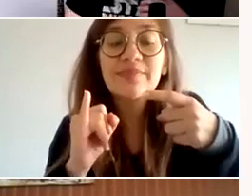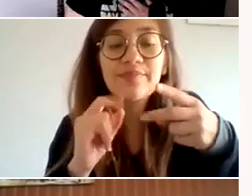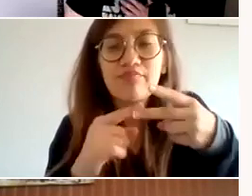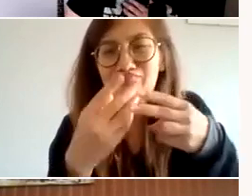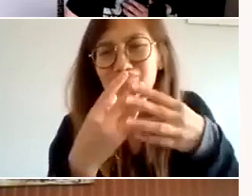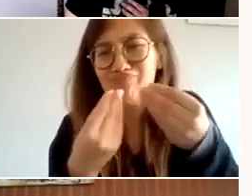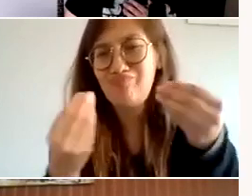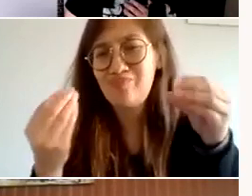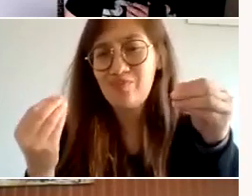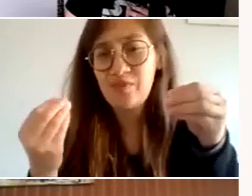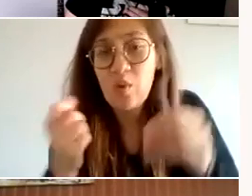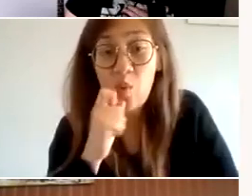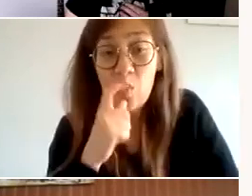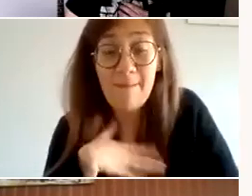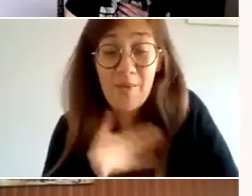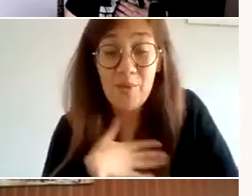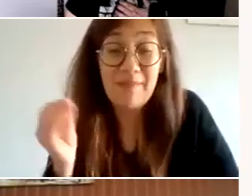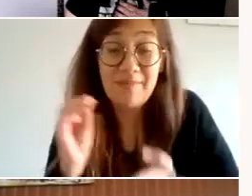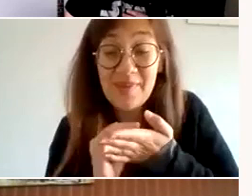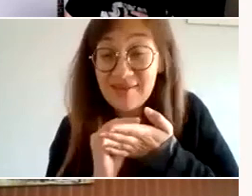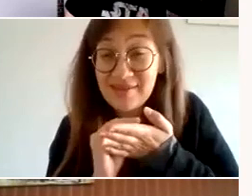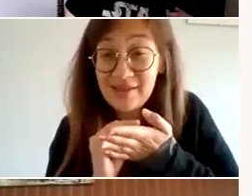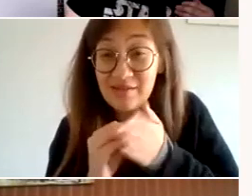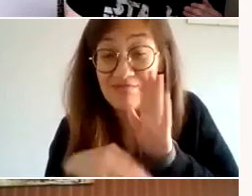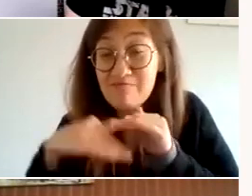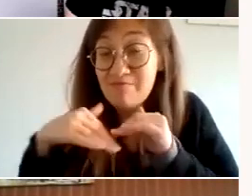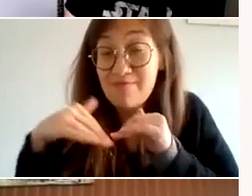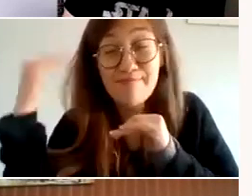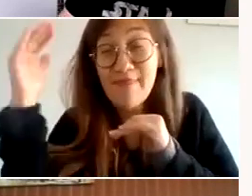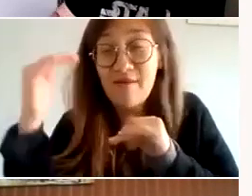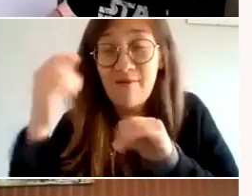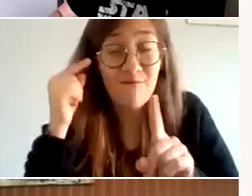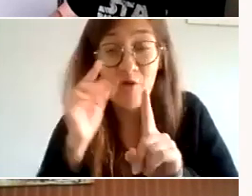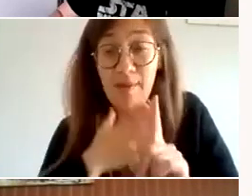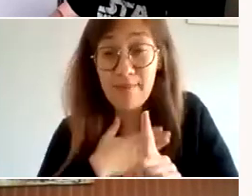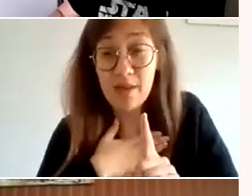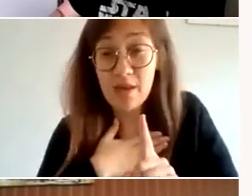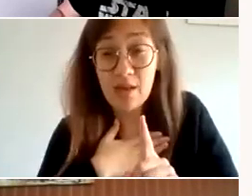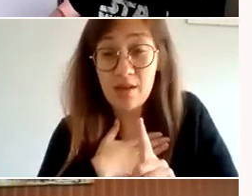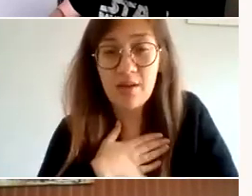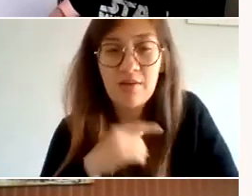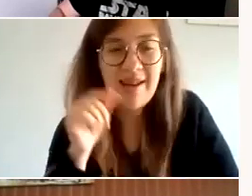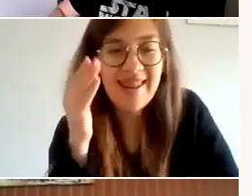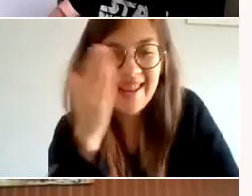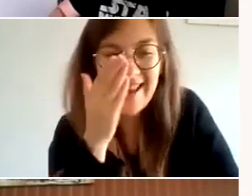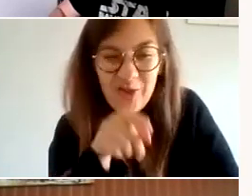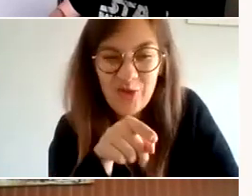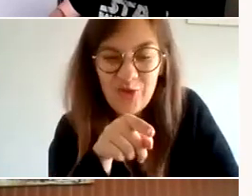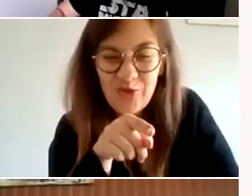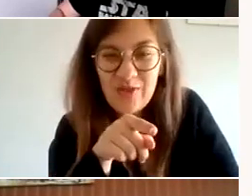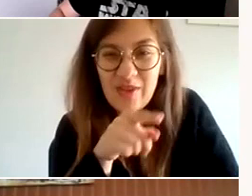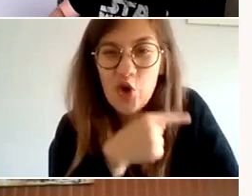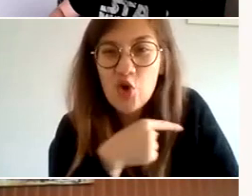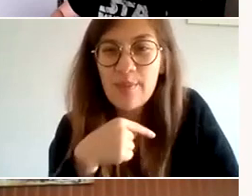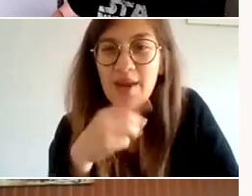las predilectas mías, la que me gusta a mí por sobre todas, es la última que está acá en negrito, que se llama